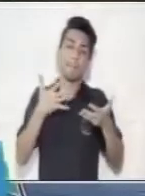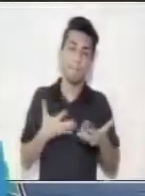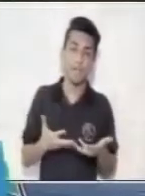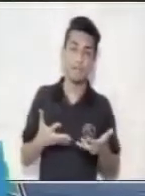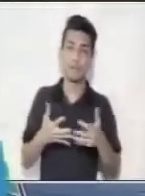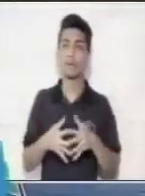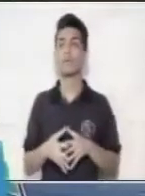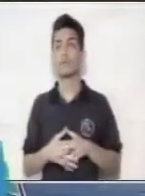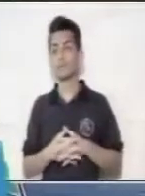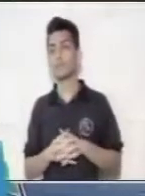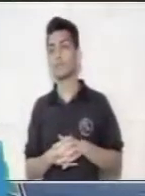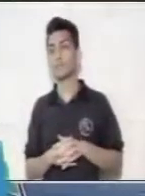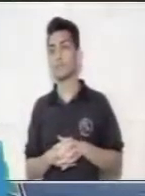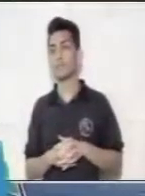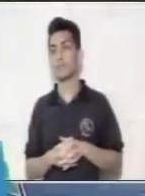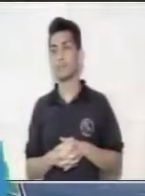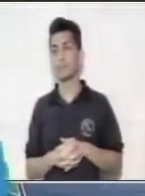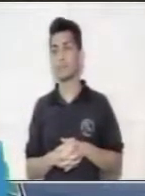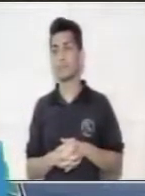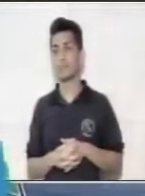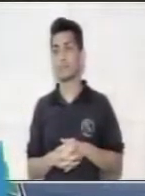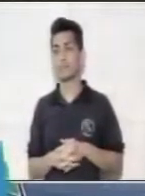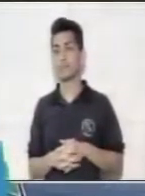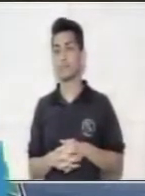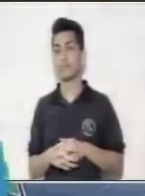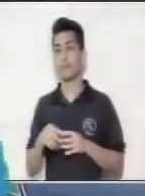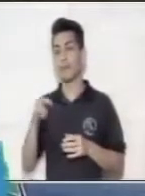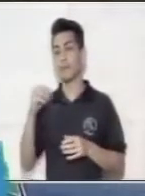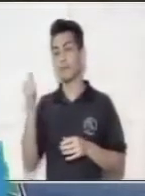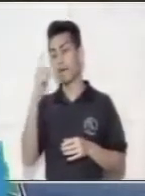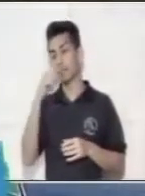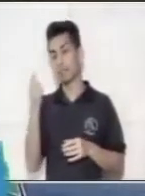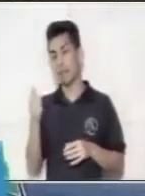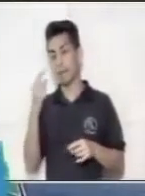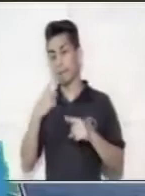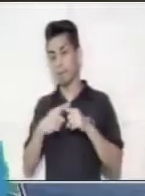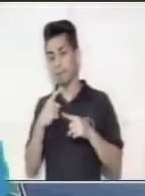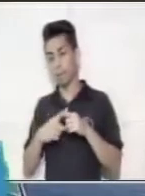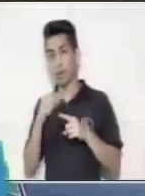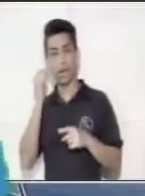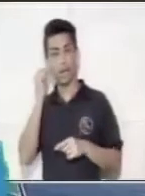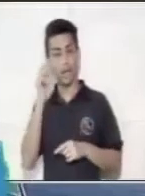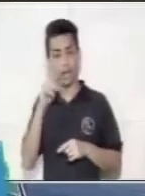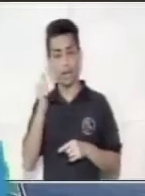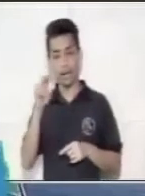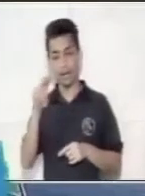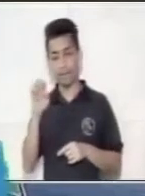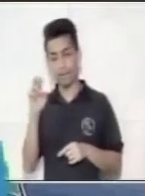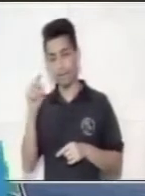El peso es masa por gravedad.